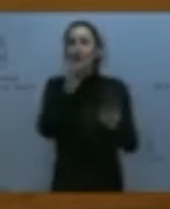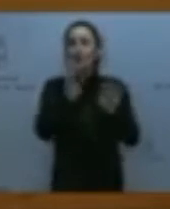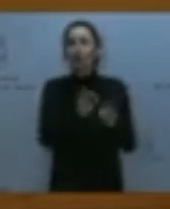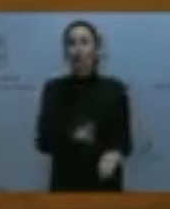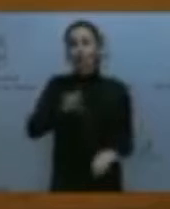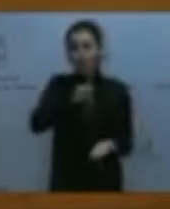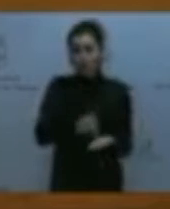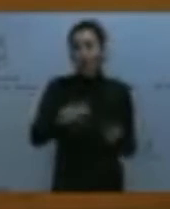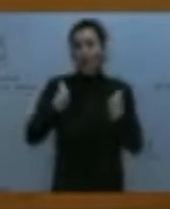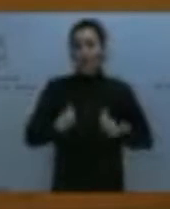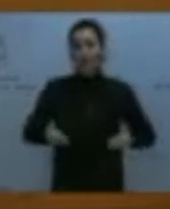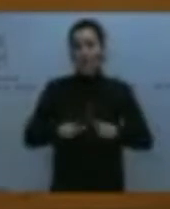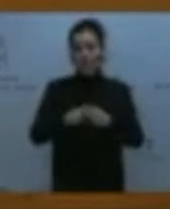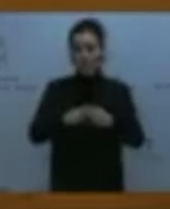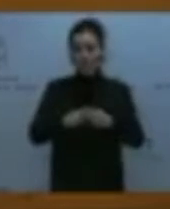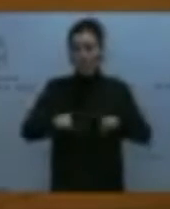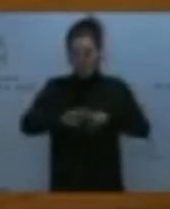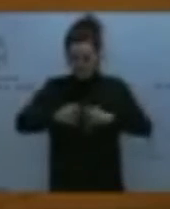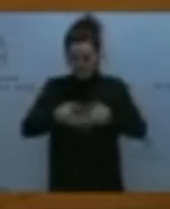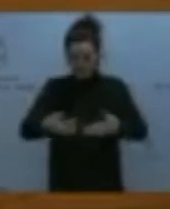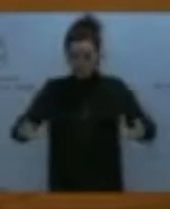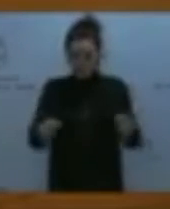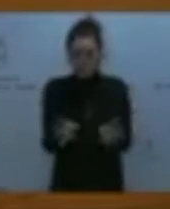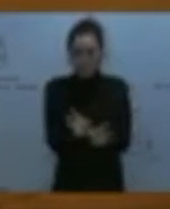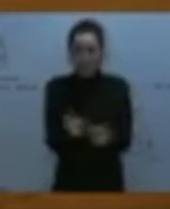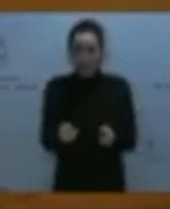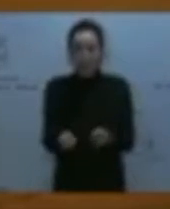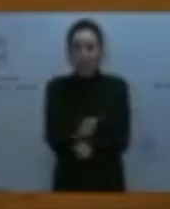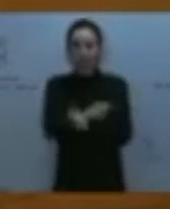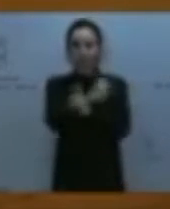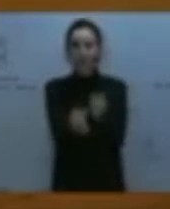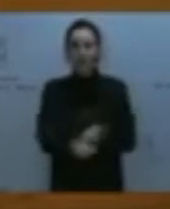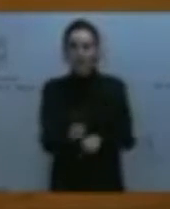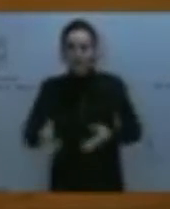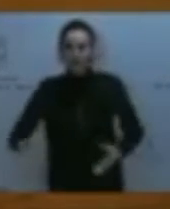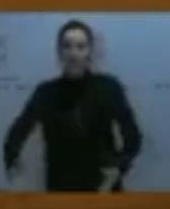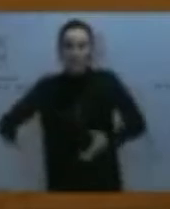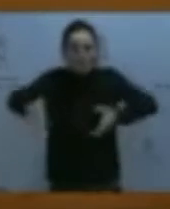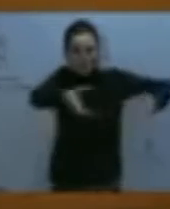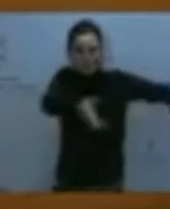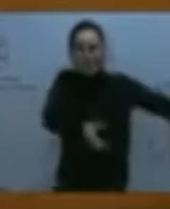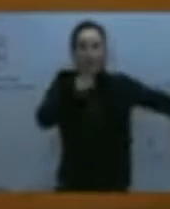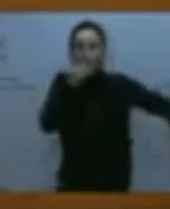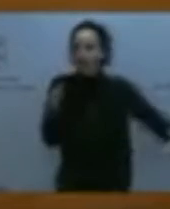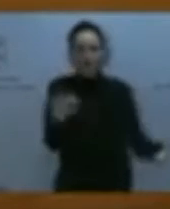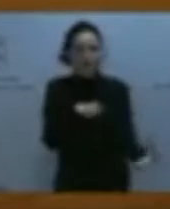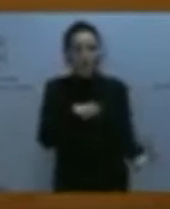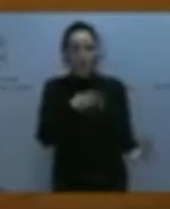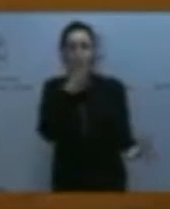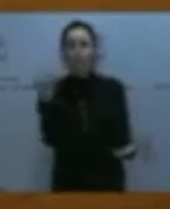de los nuevos contadores de pulpo, que impiden el buen funcionamiento de los motores de arranque. Y estos problemas hay que darles espacio de